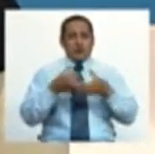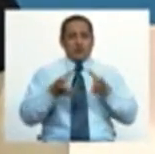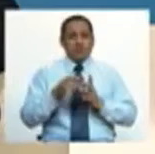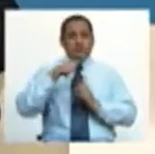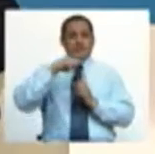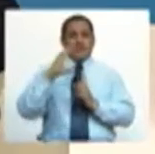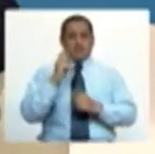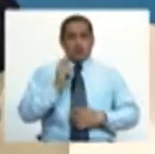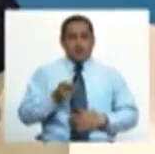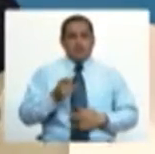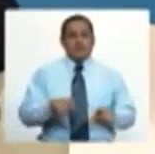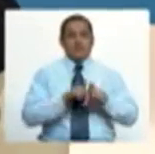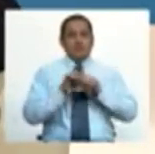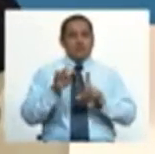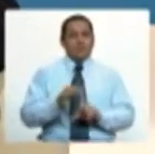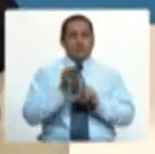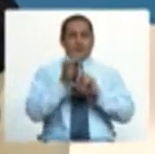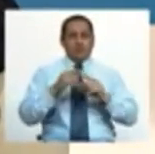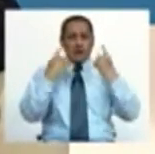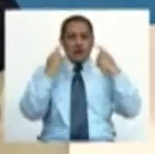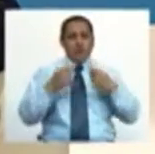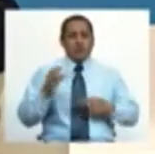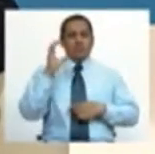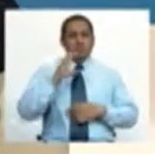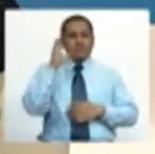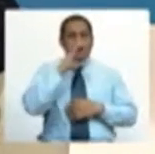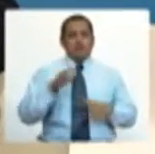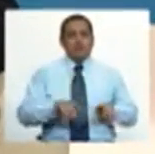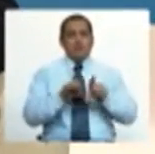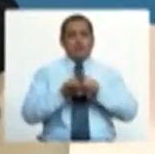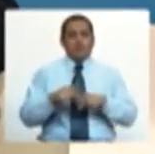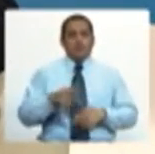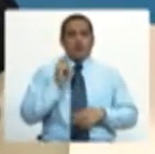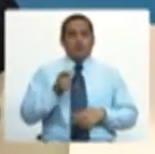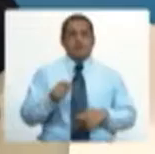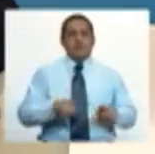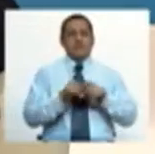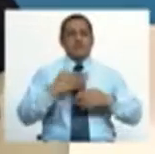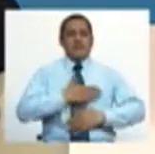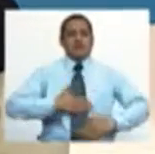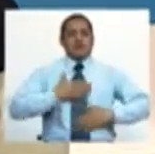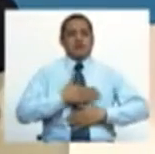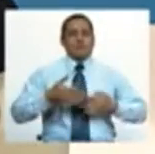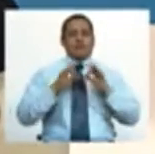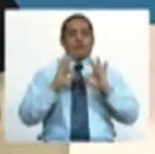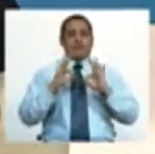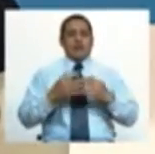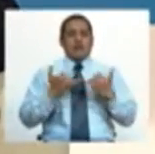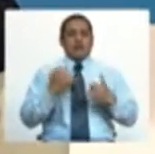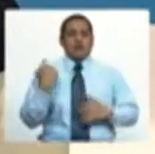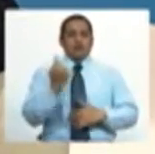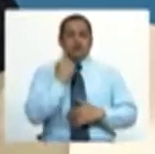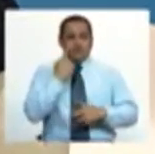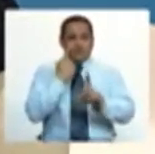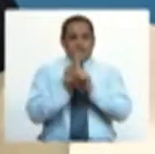tribunal entendió que este principio de oralidad buscado por el legislador puede ser satisfecho perfectamente